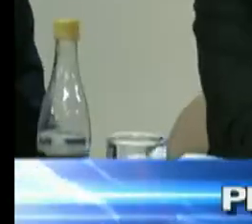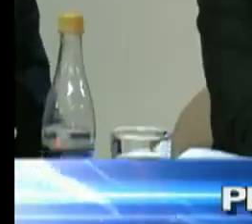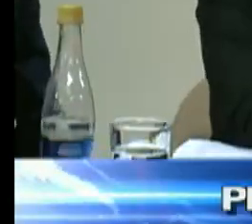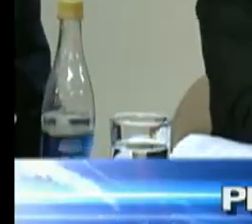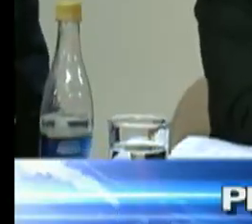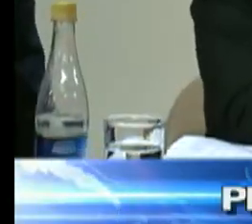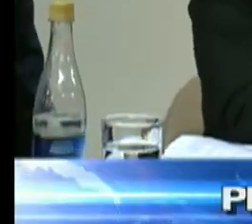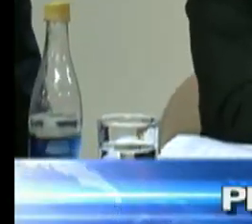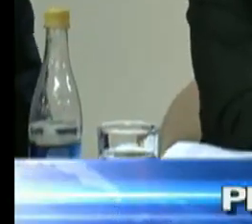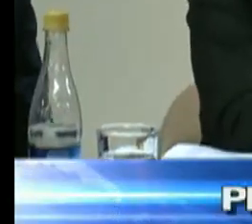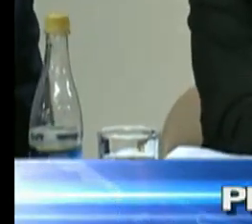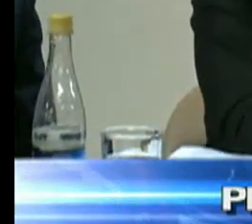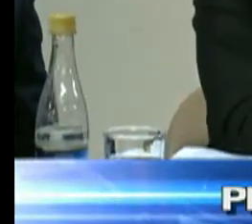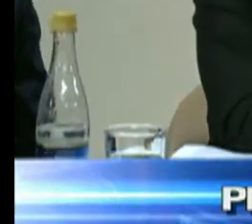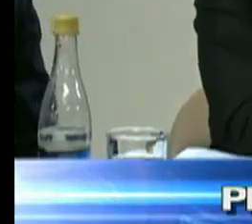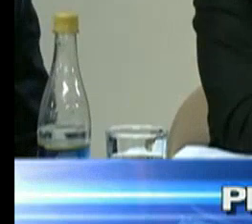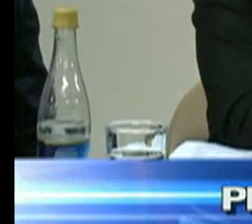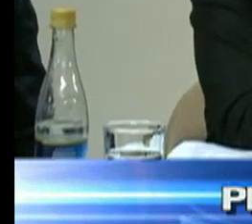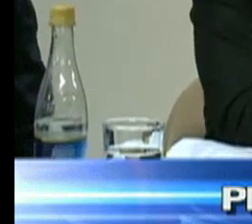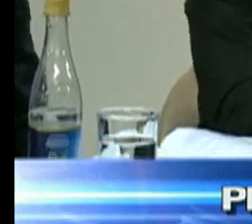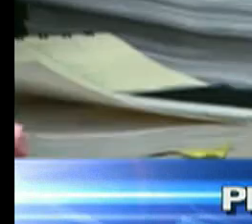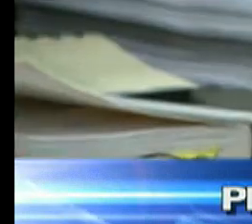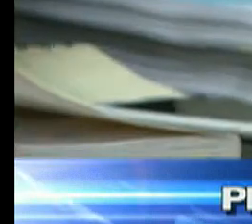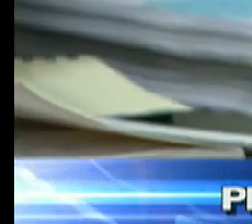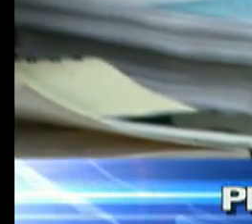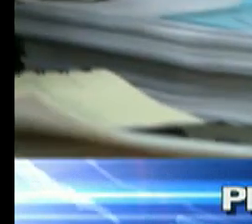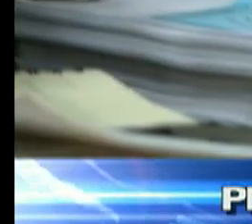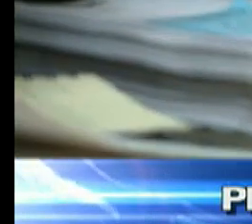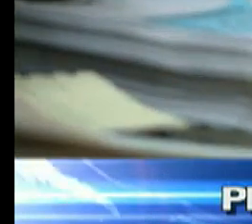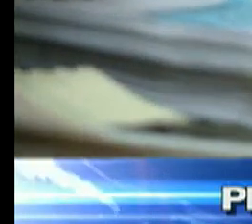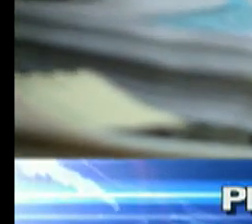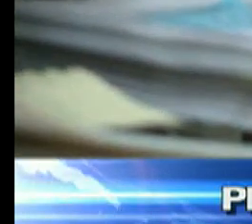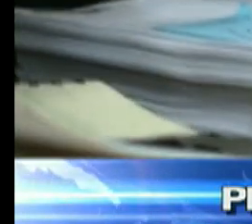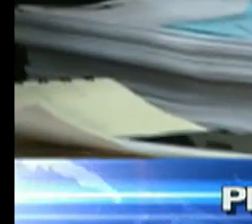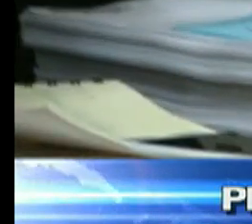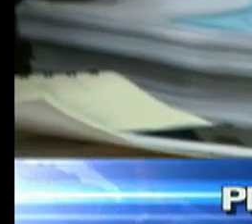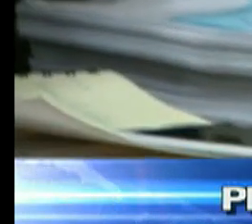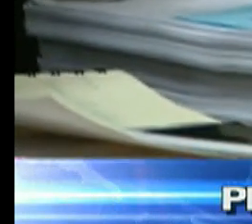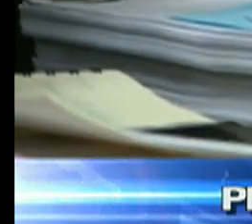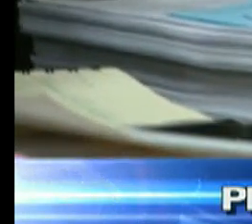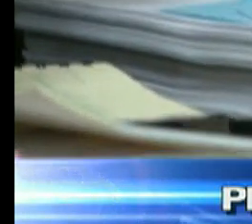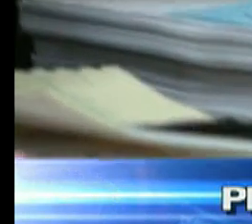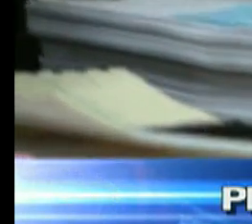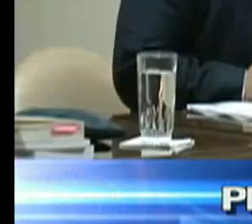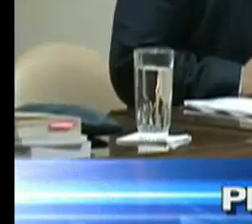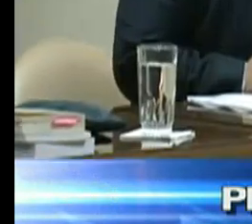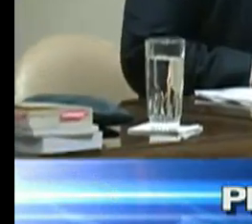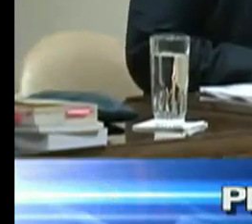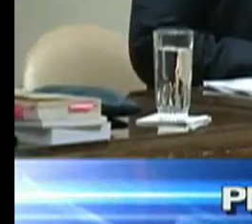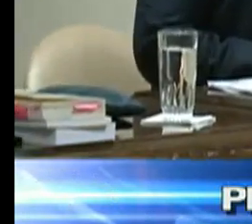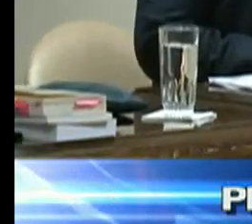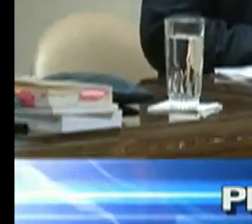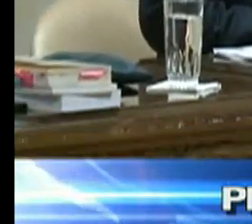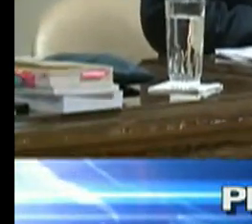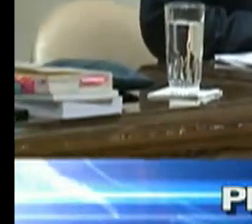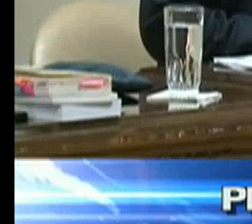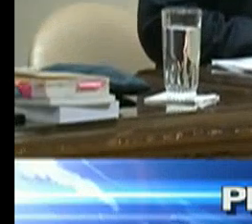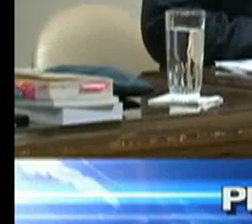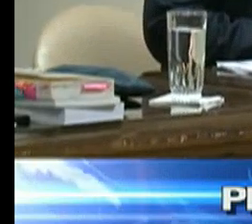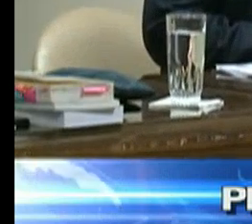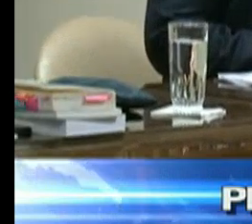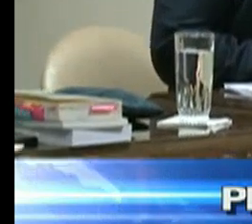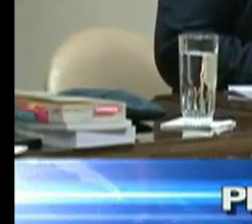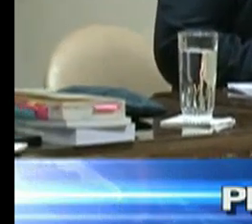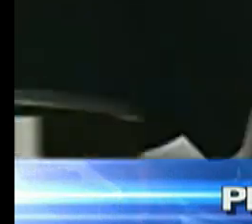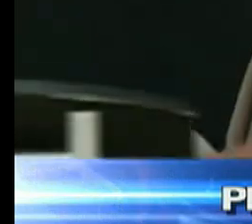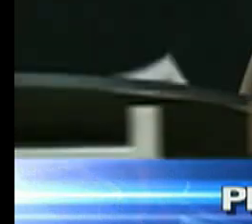Juez de Corte Nacional de Justicia emitió auto de allanamiento a juicio contra Pedro Delgado por